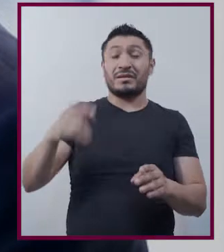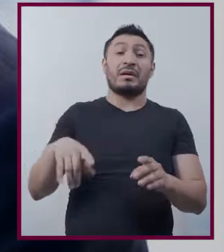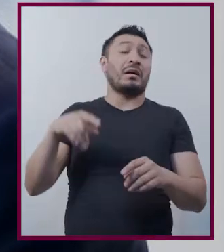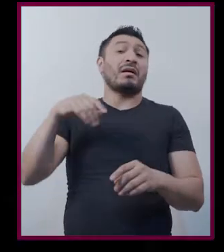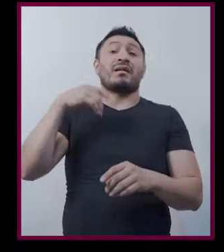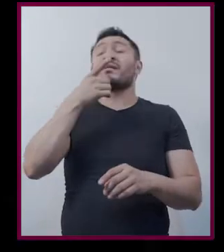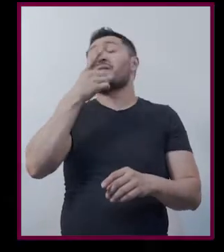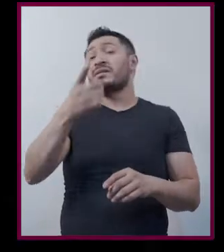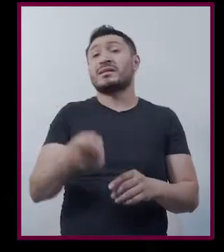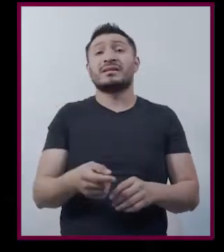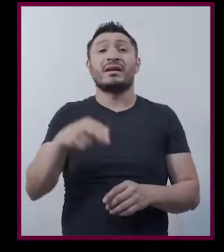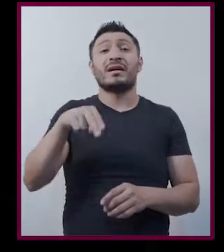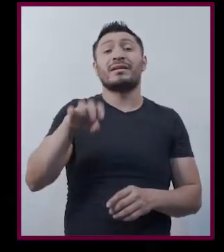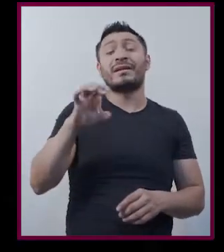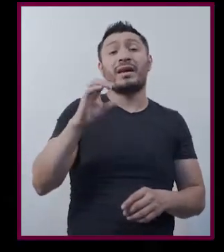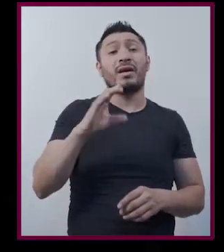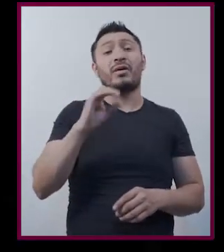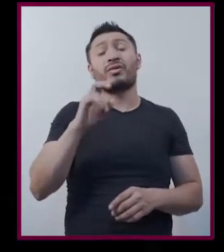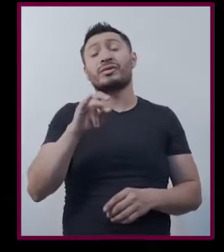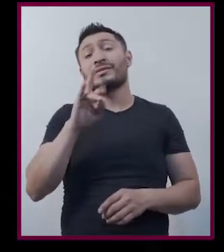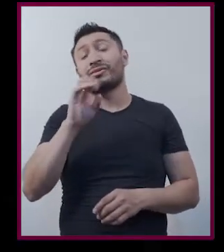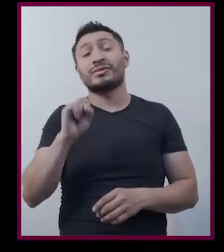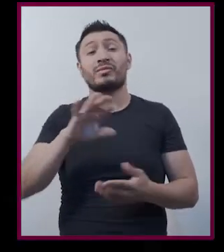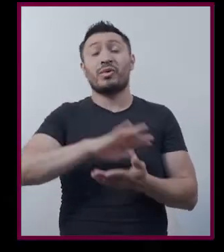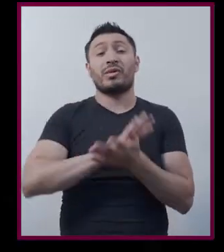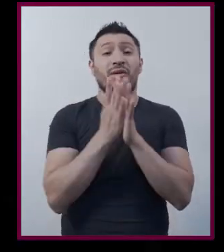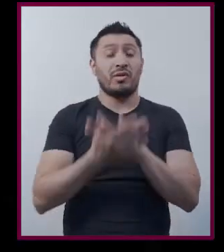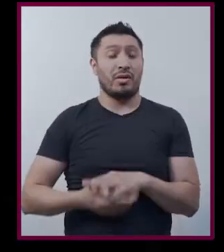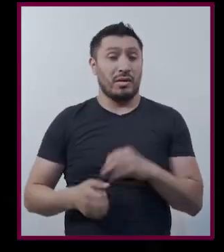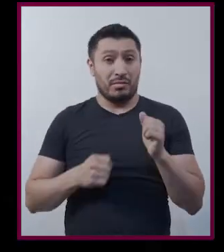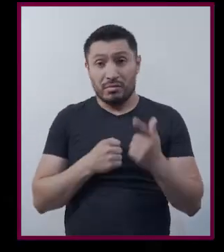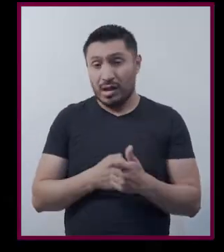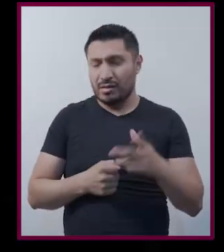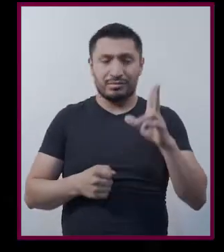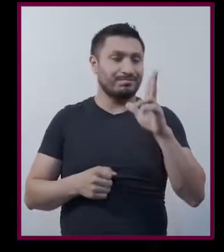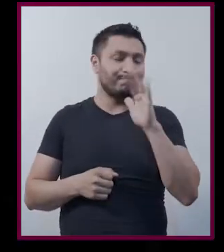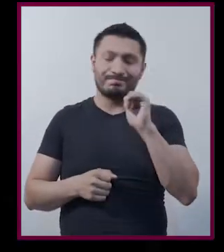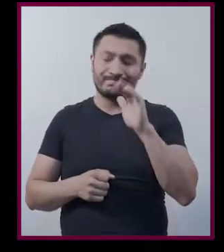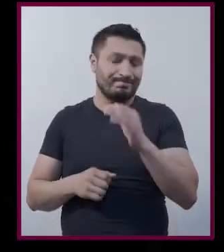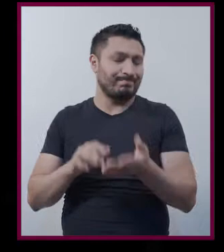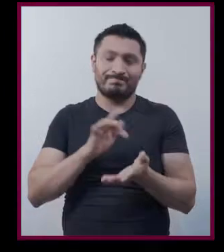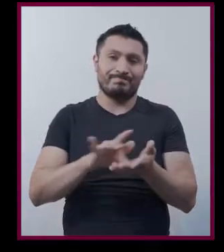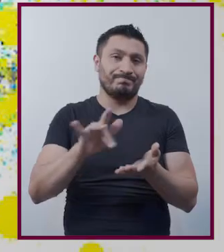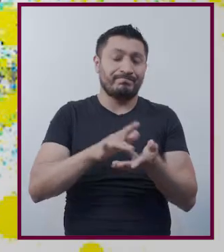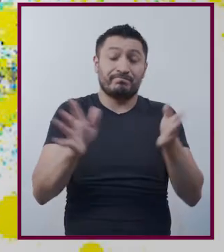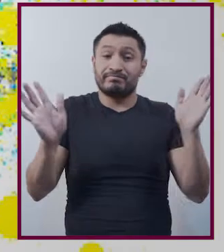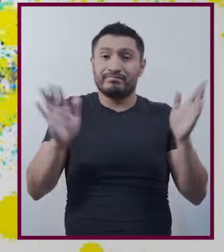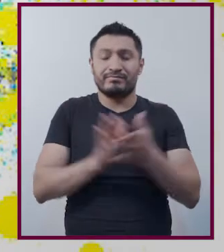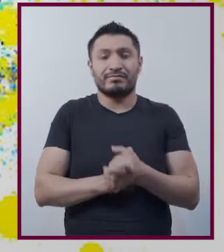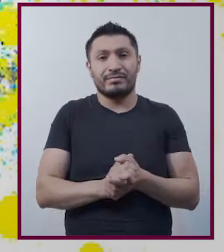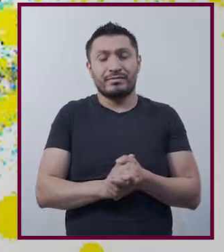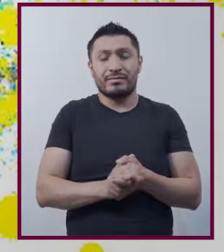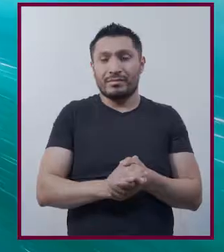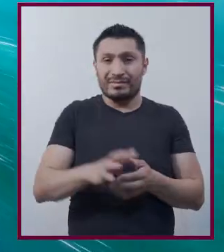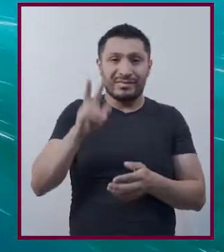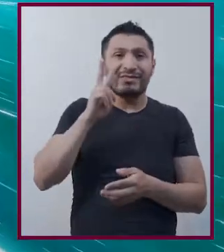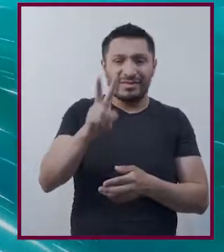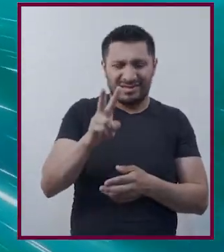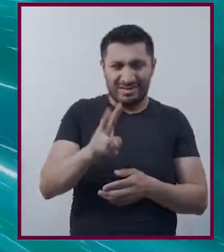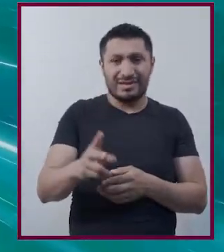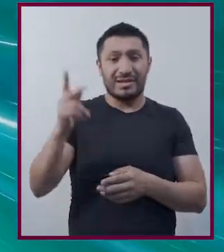diciendo: "El neoconservadurismo se ha convertido en algo que ya no puedo apoyar". Como podemos ver,